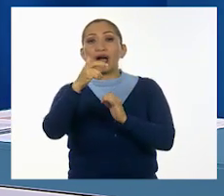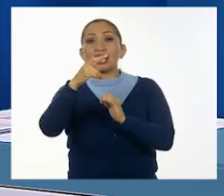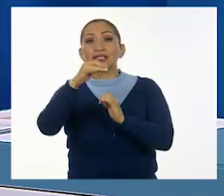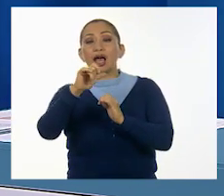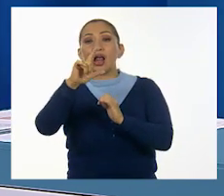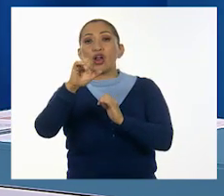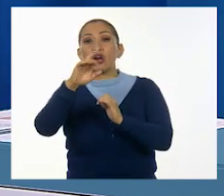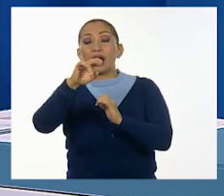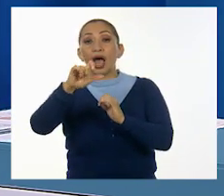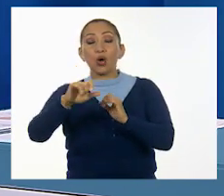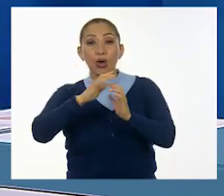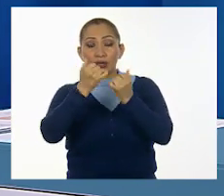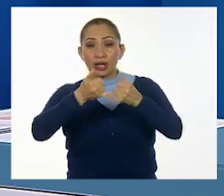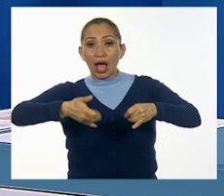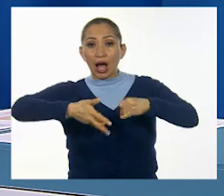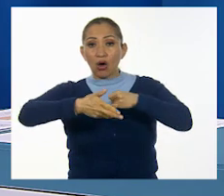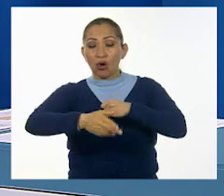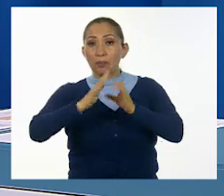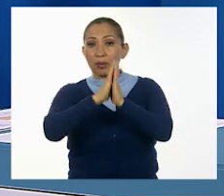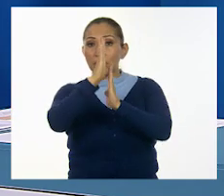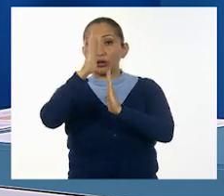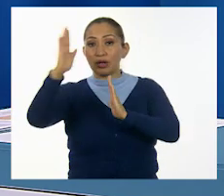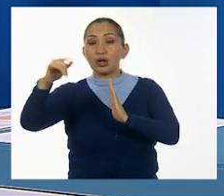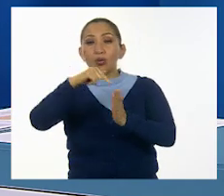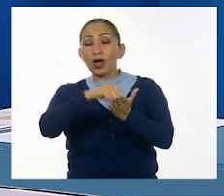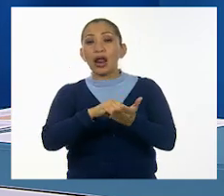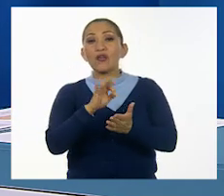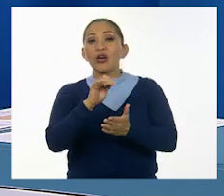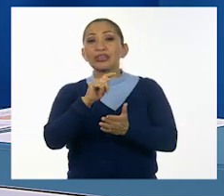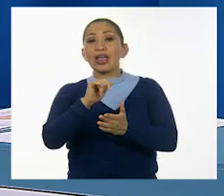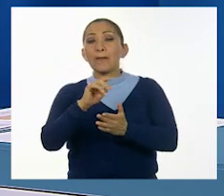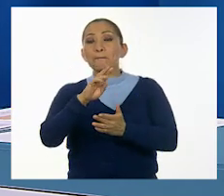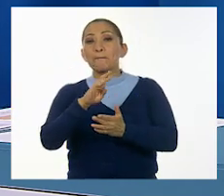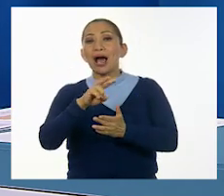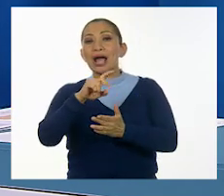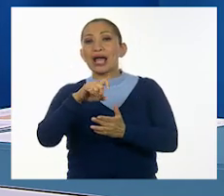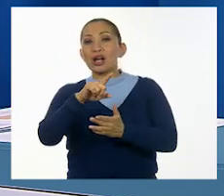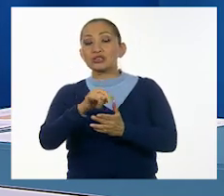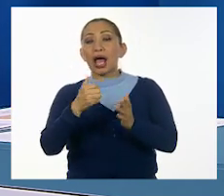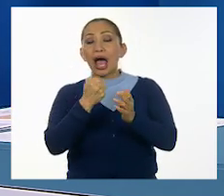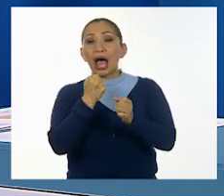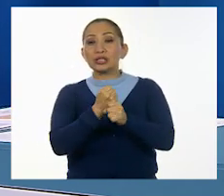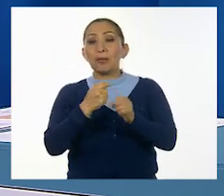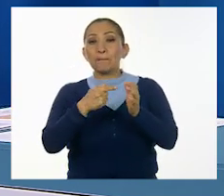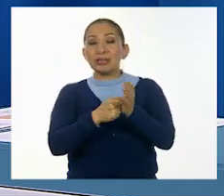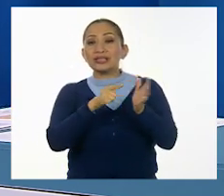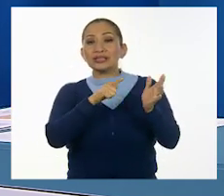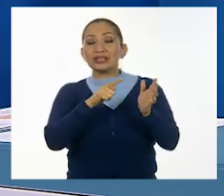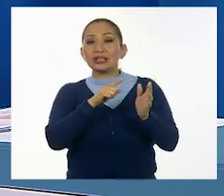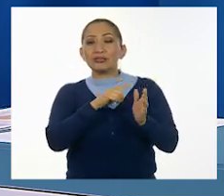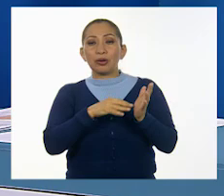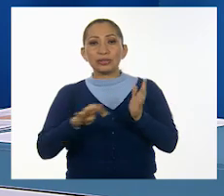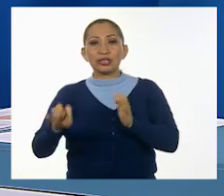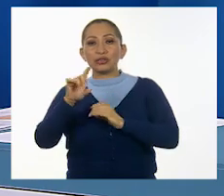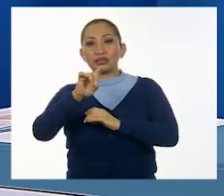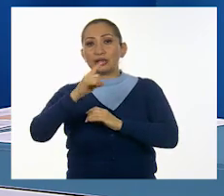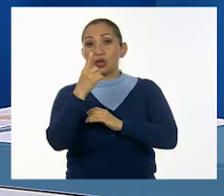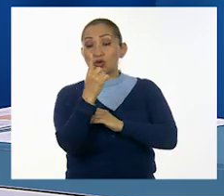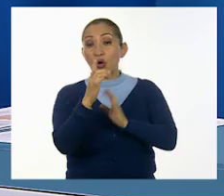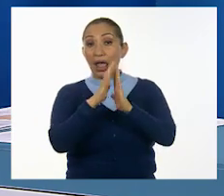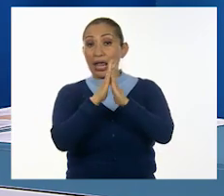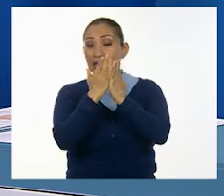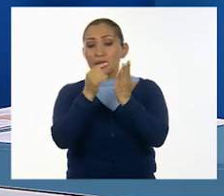al inaugurar la biblioteca en su natal Fuente Vaqueros en el año de 1931. El libro,